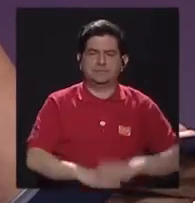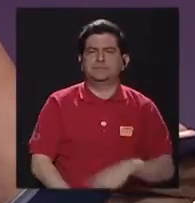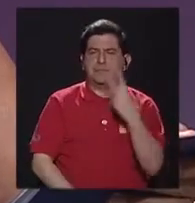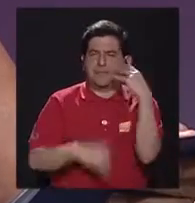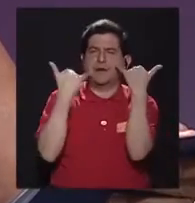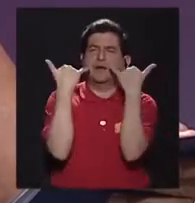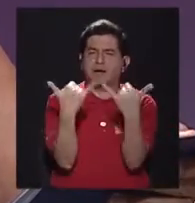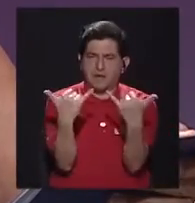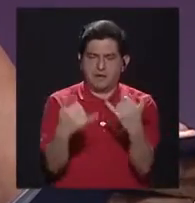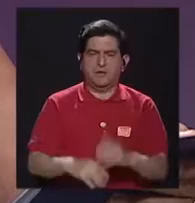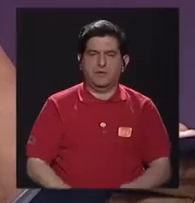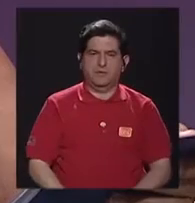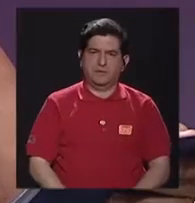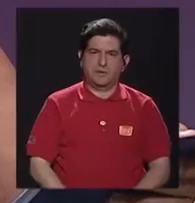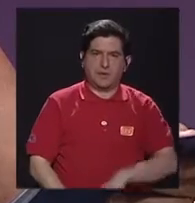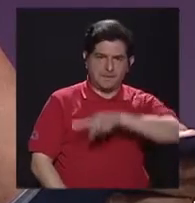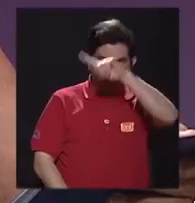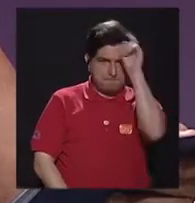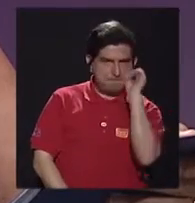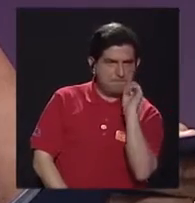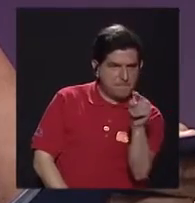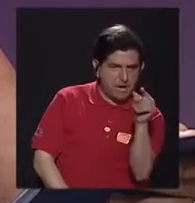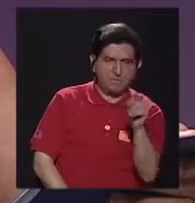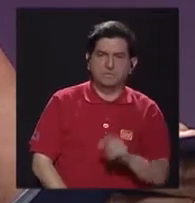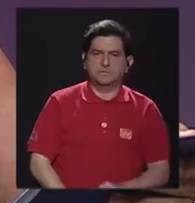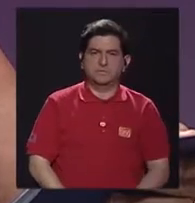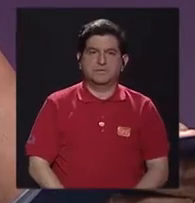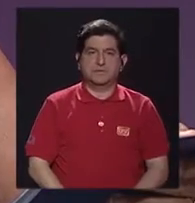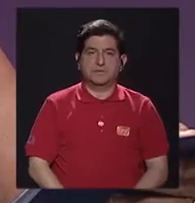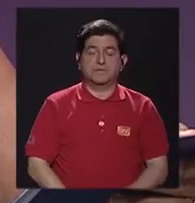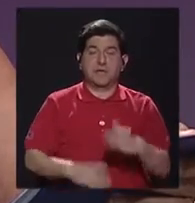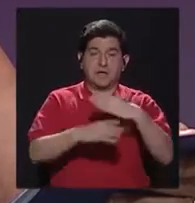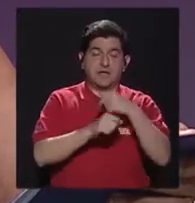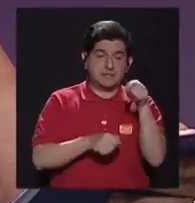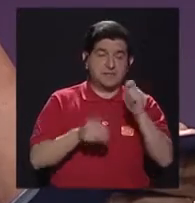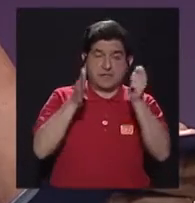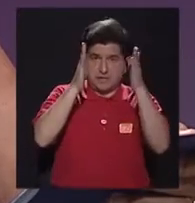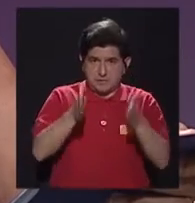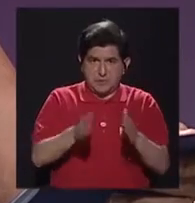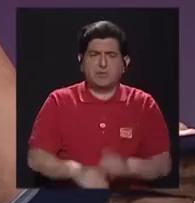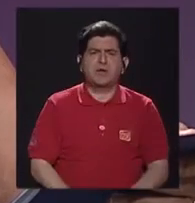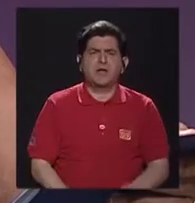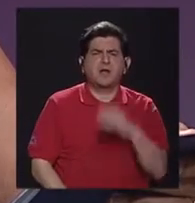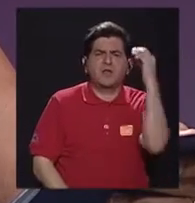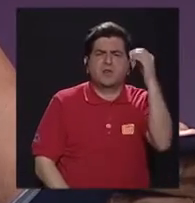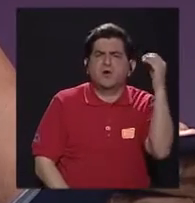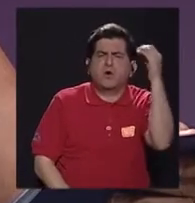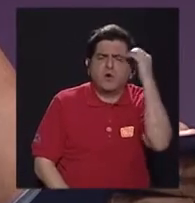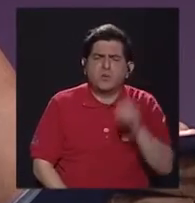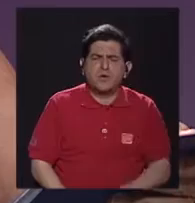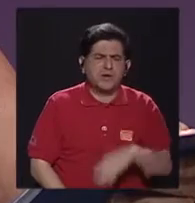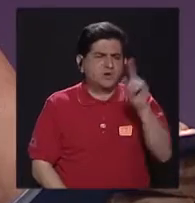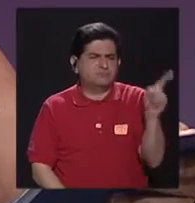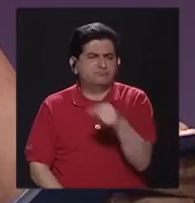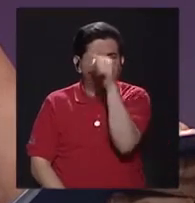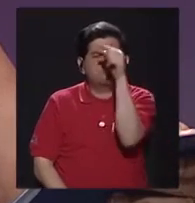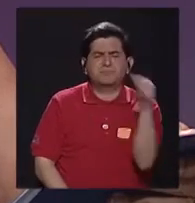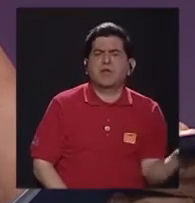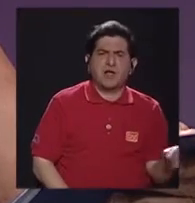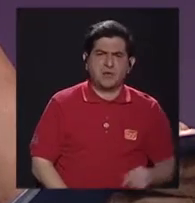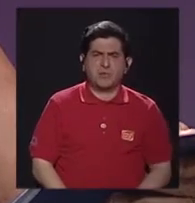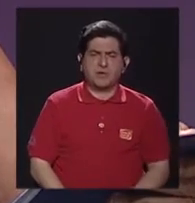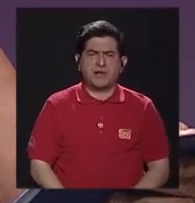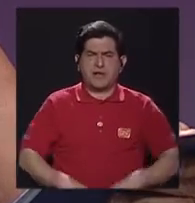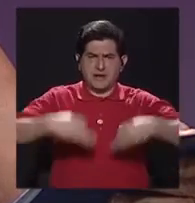ver de inmediato la pregunta que se le formuló al jurista fue: ¿qué opina sobre la anulación